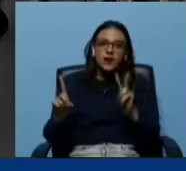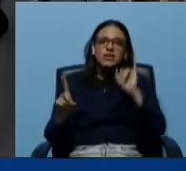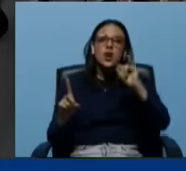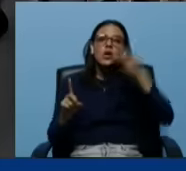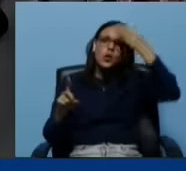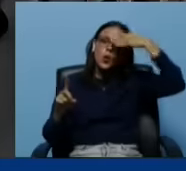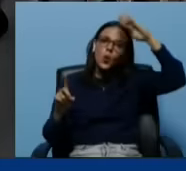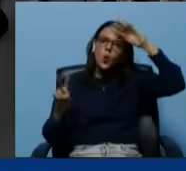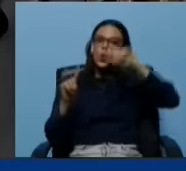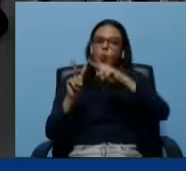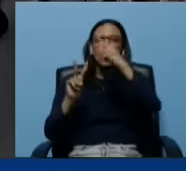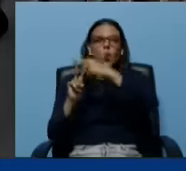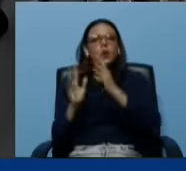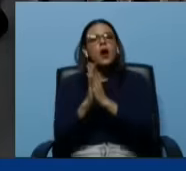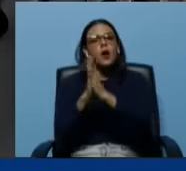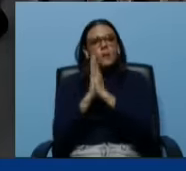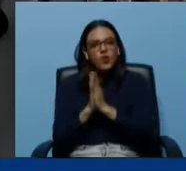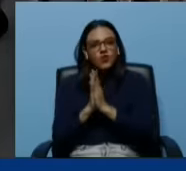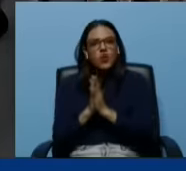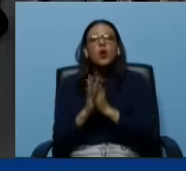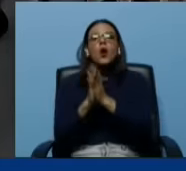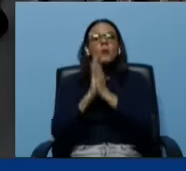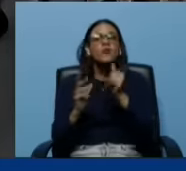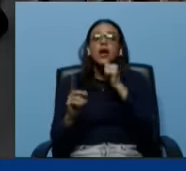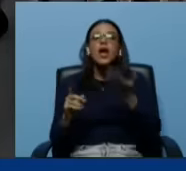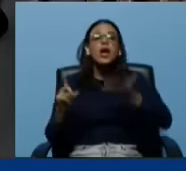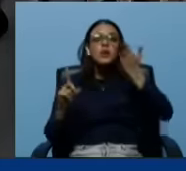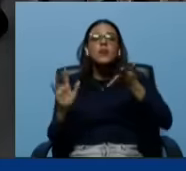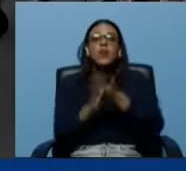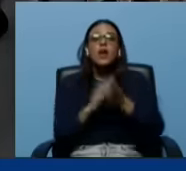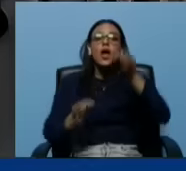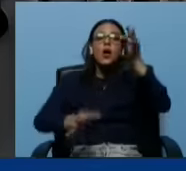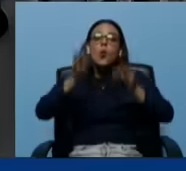y que la justicia prevalezca.